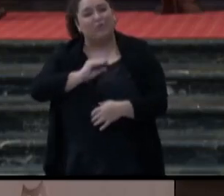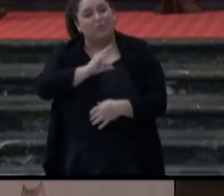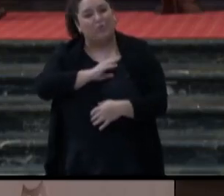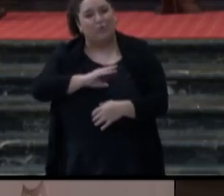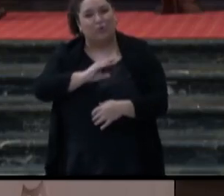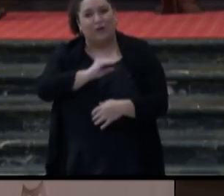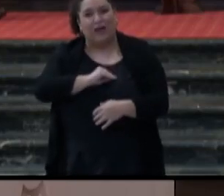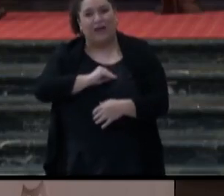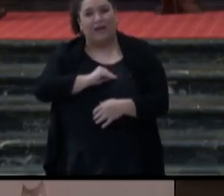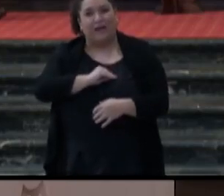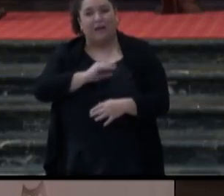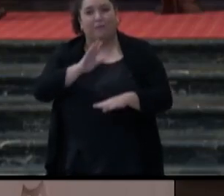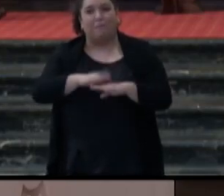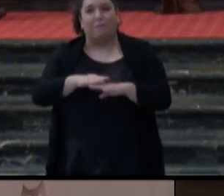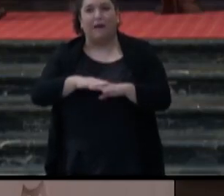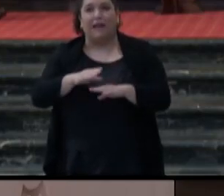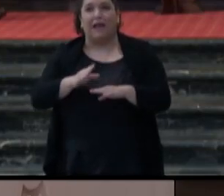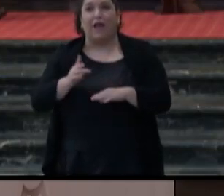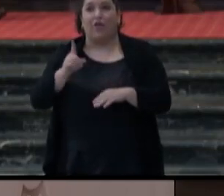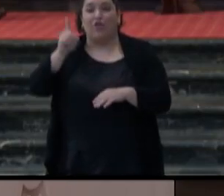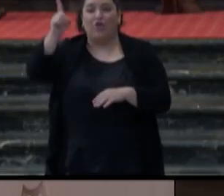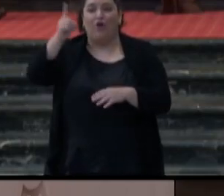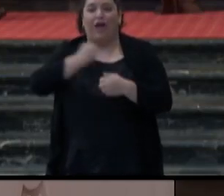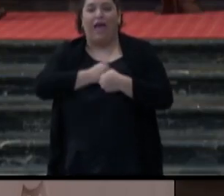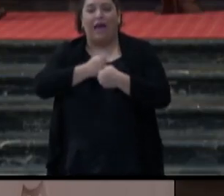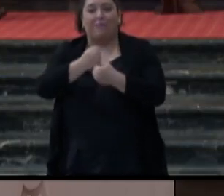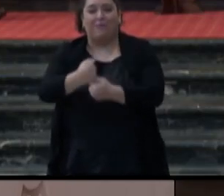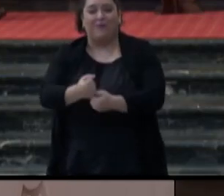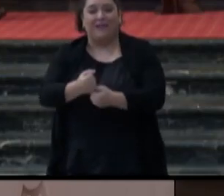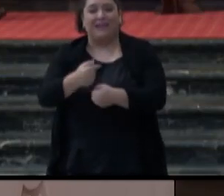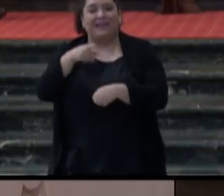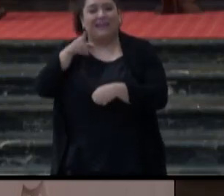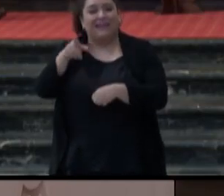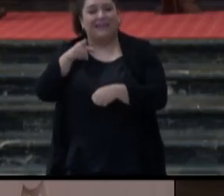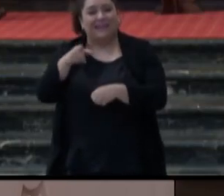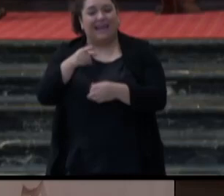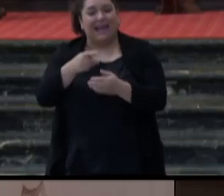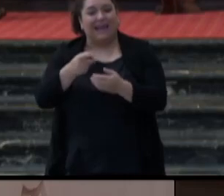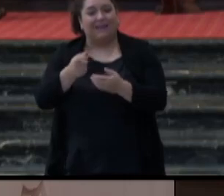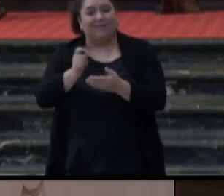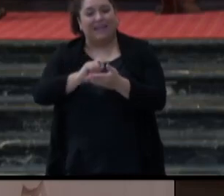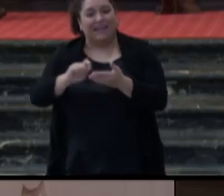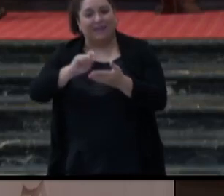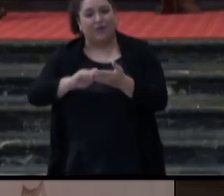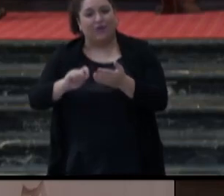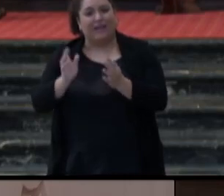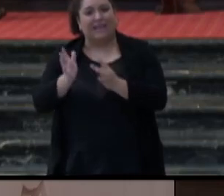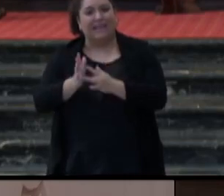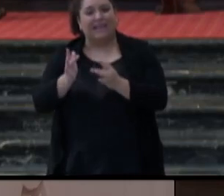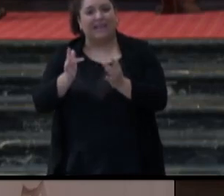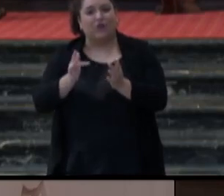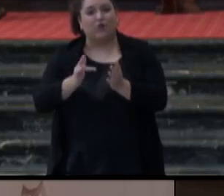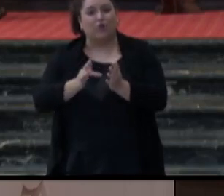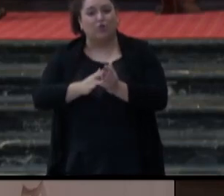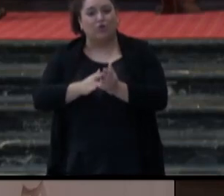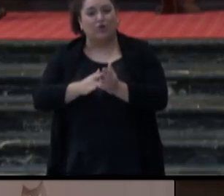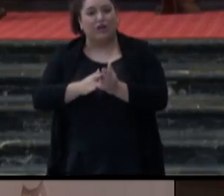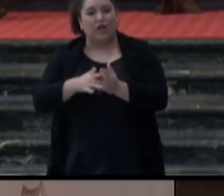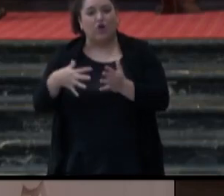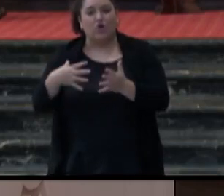Dios ella puso en su celda esa frasecita Jesús eres todo mi